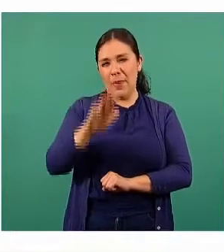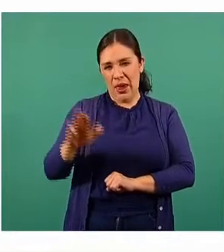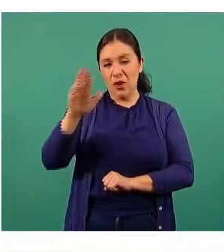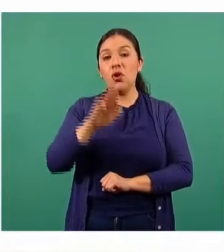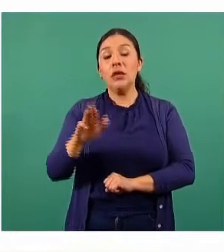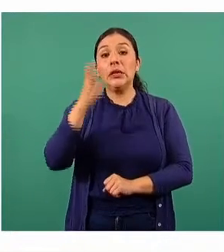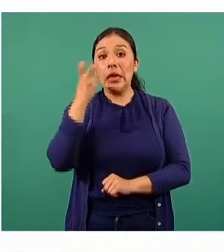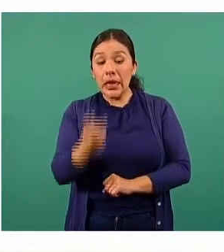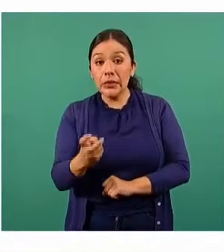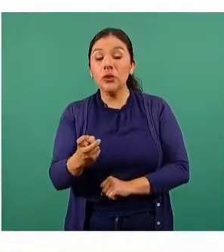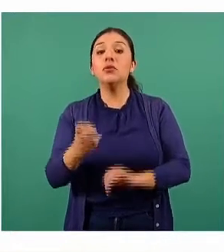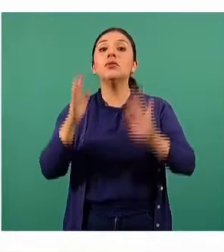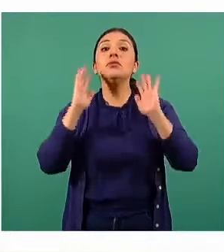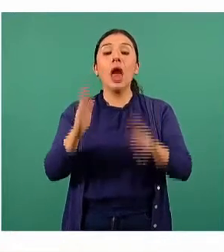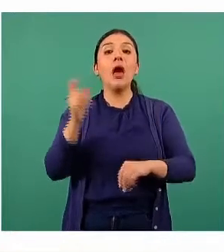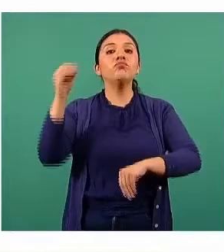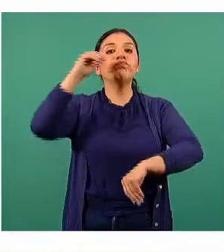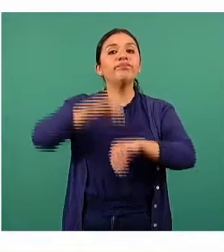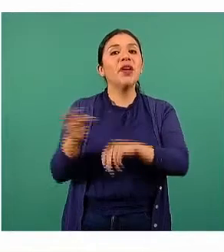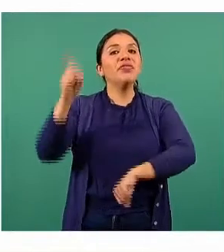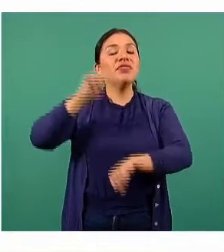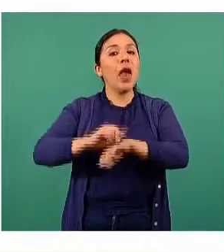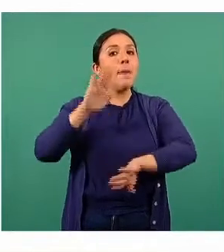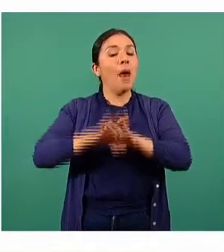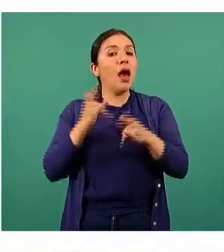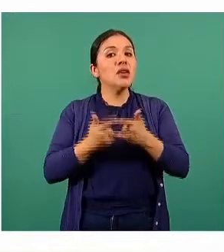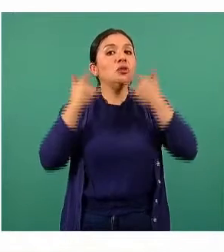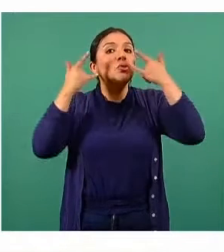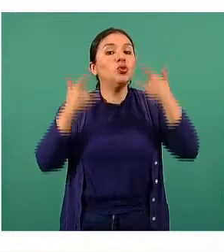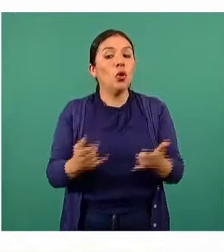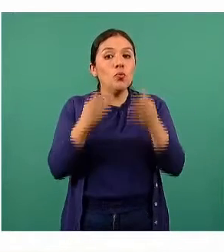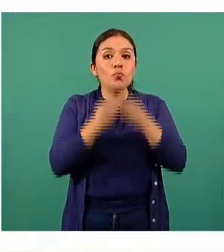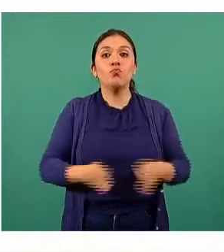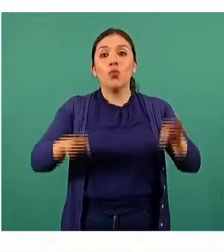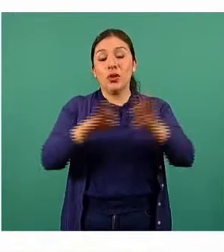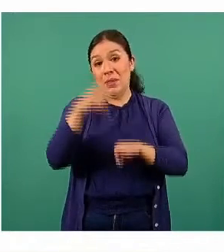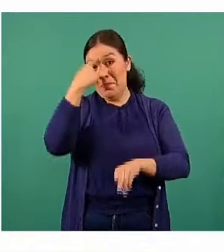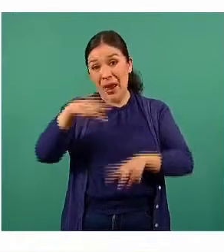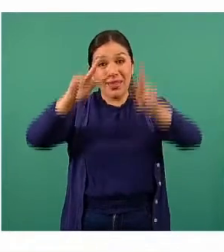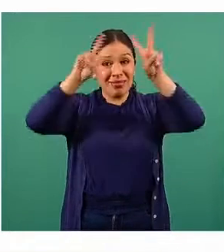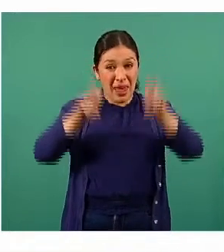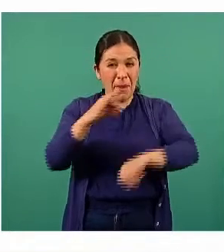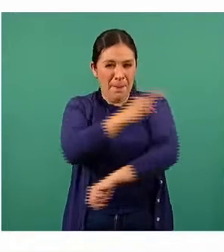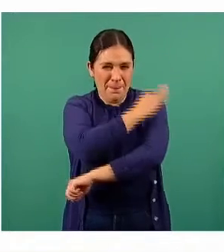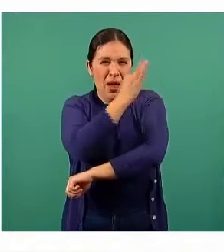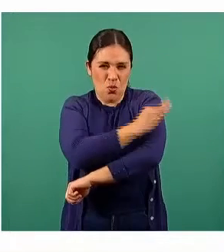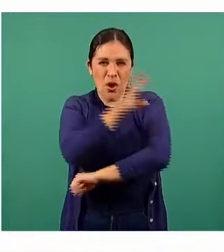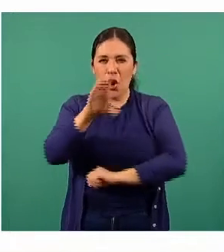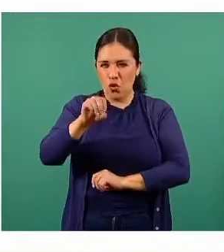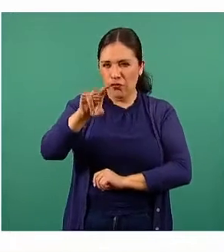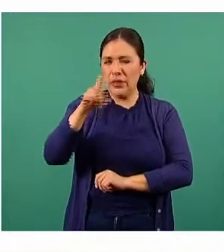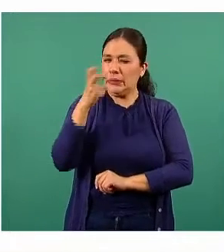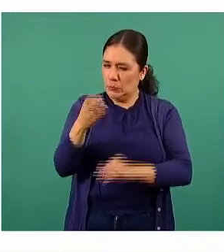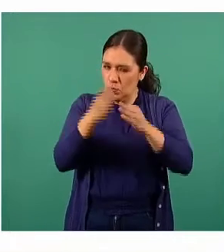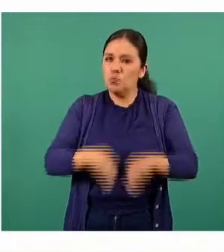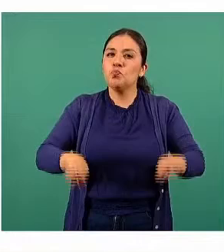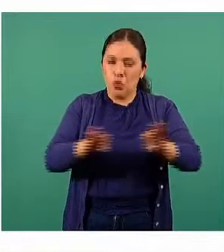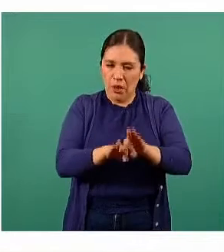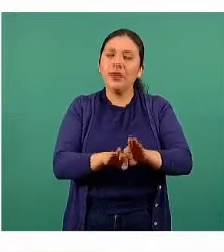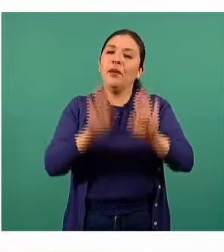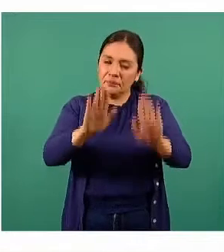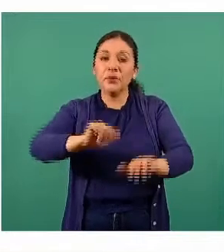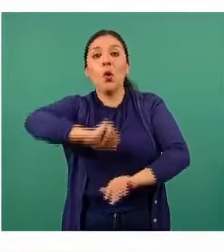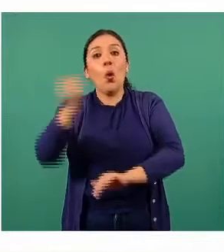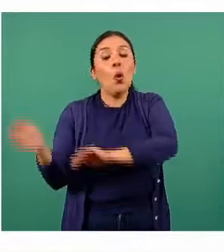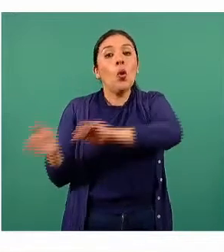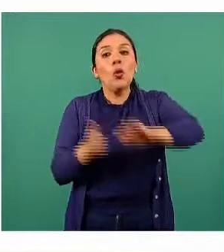junio, pues se convirtió en un día realmente histórico para el tema no solo de la vacunación contra COVID, que obviamente es importante, sino, y lo